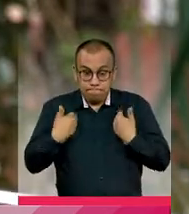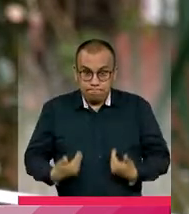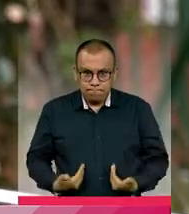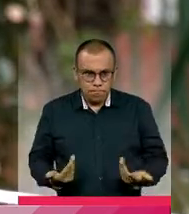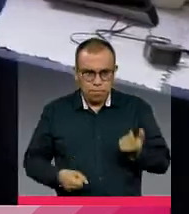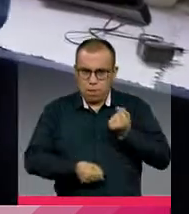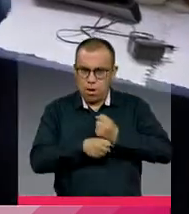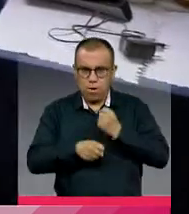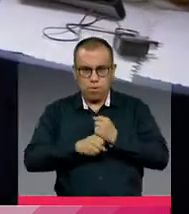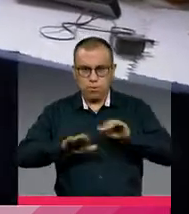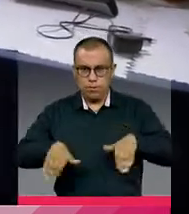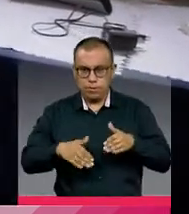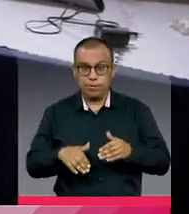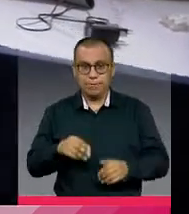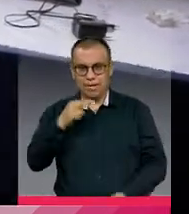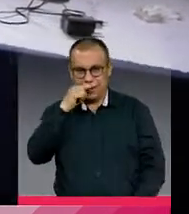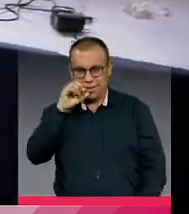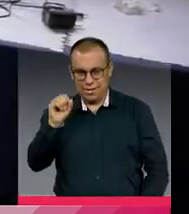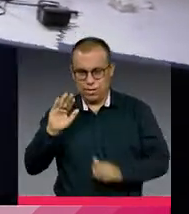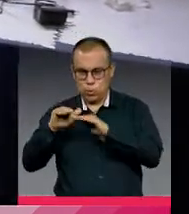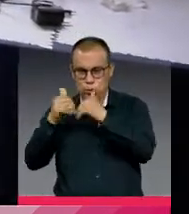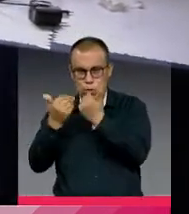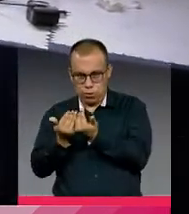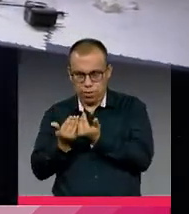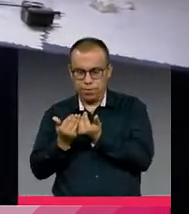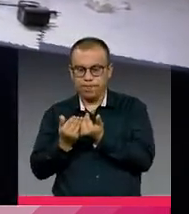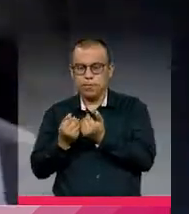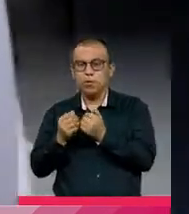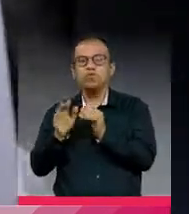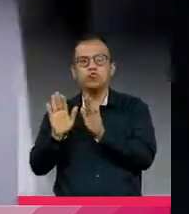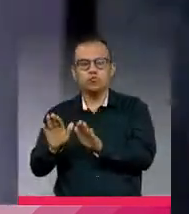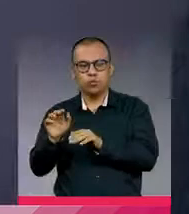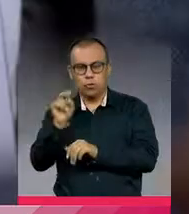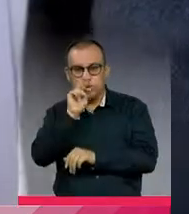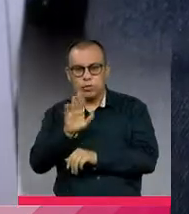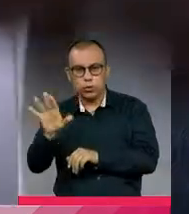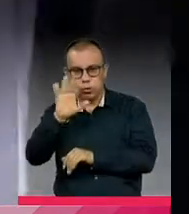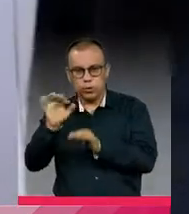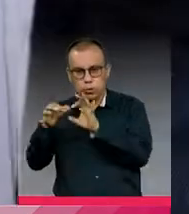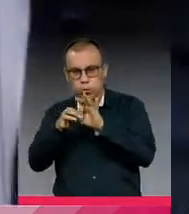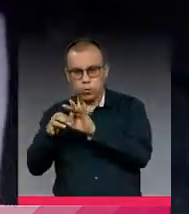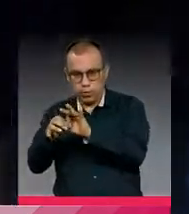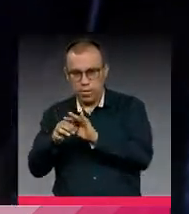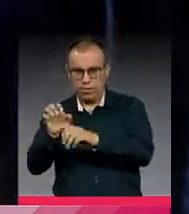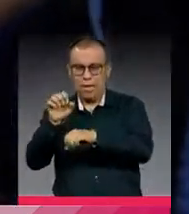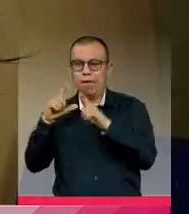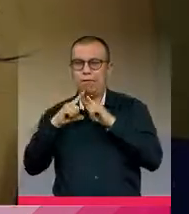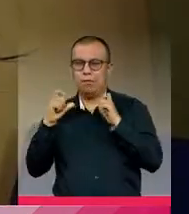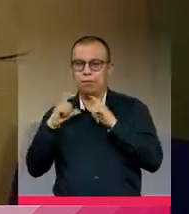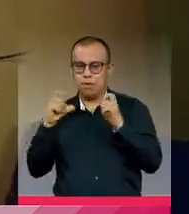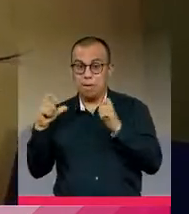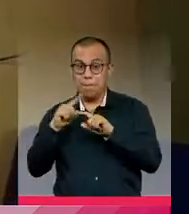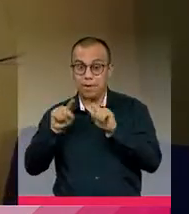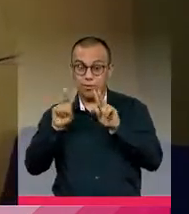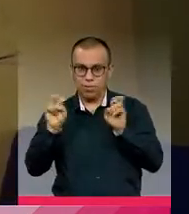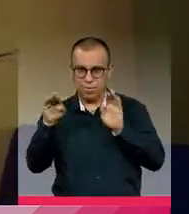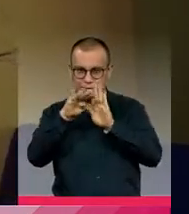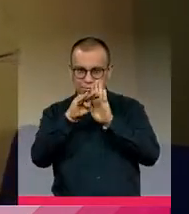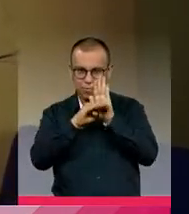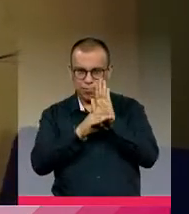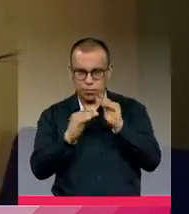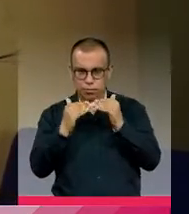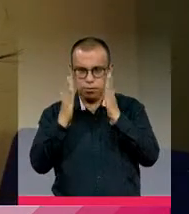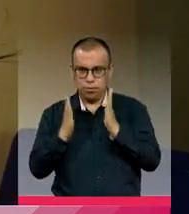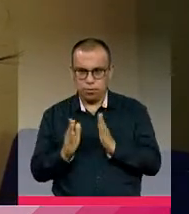tener empleo la niña estudia en el colegio naciones unidas- de la localidad de engativá en bogotá y debido a las restricciones de la cuarentena